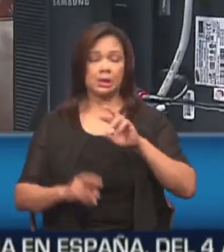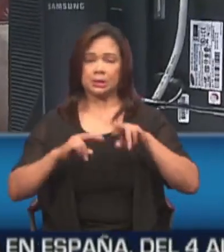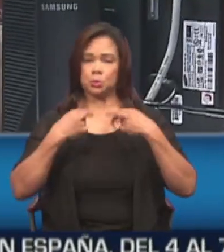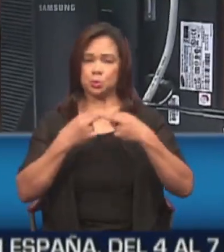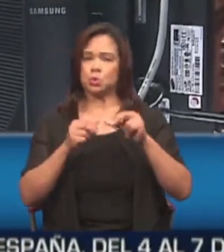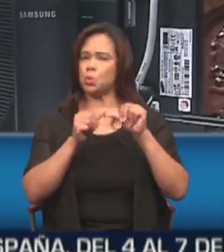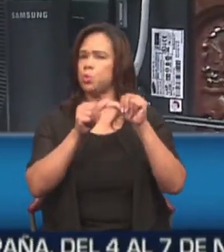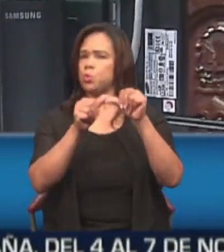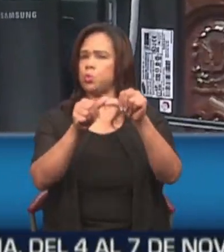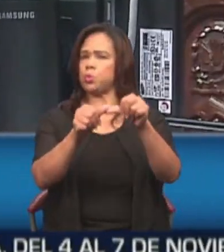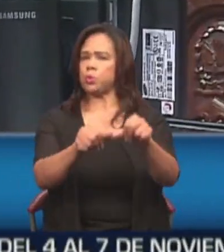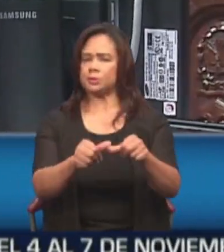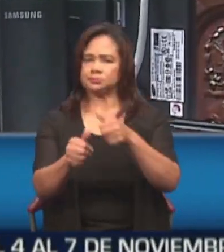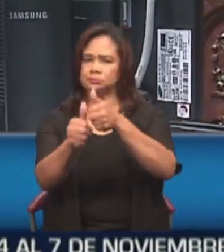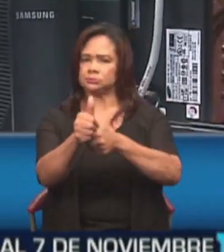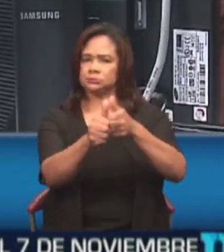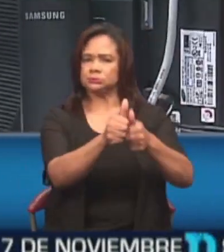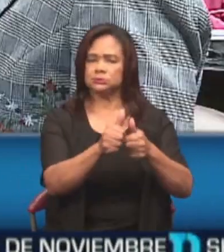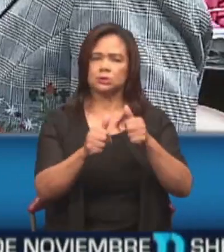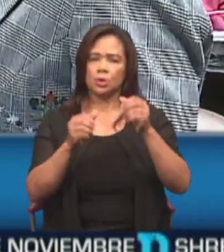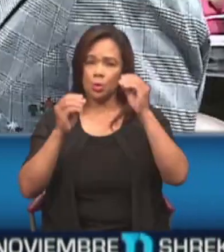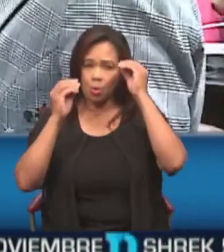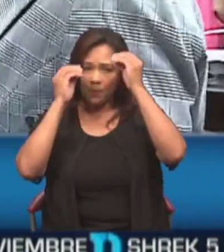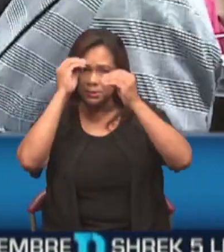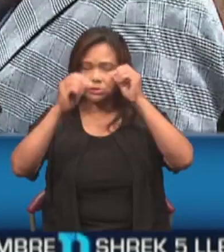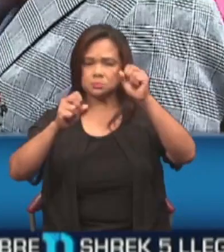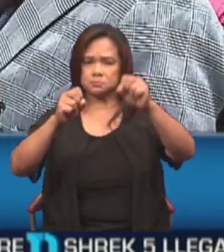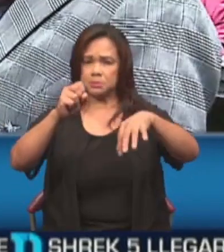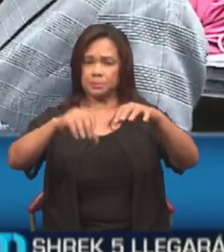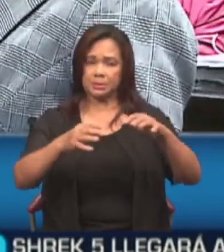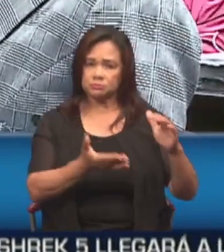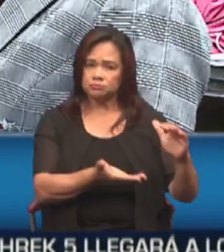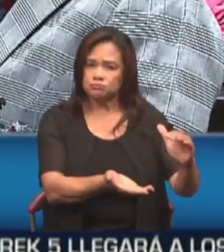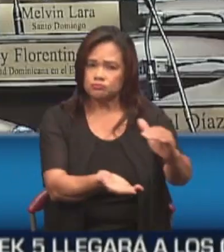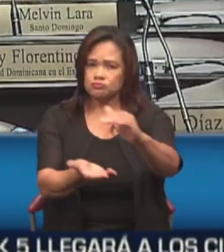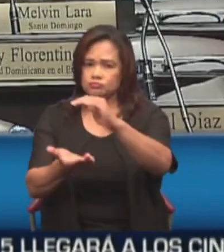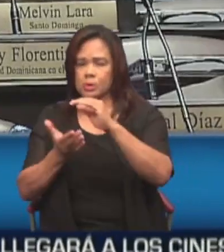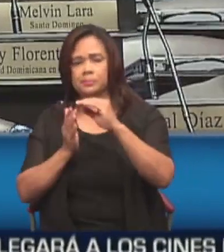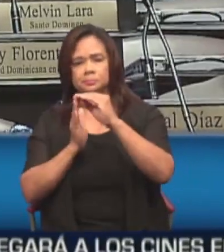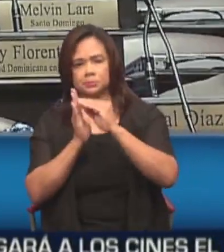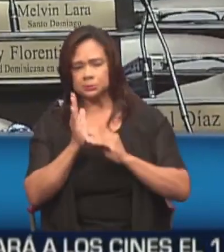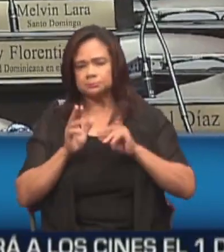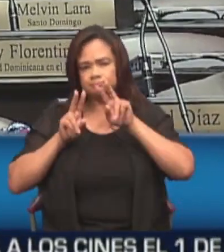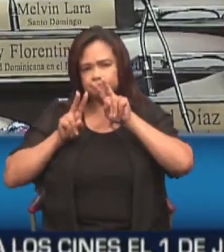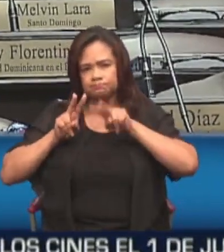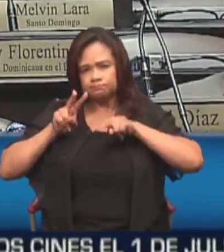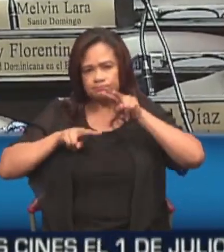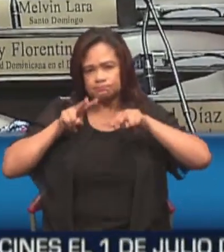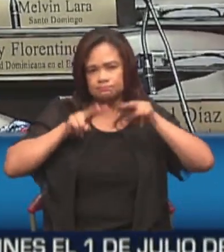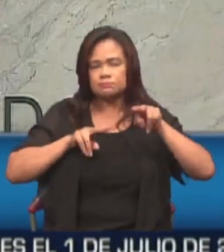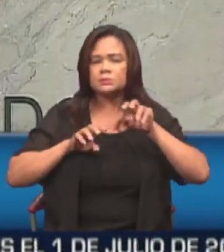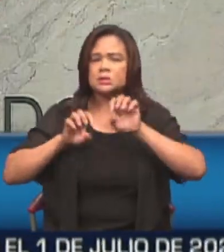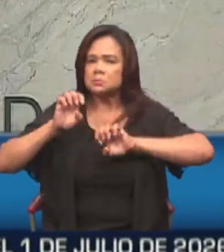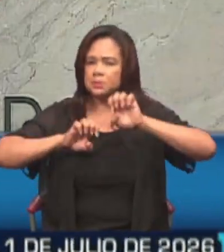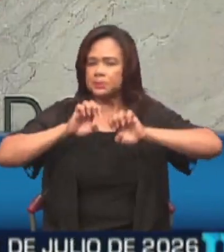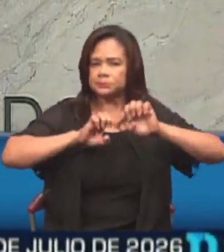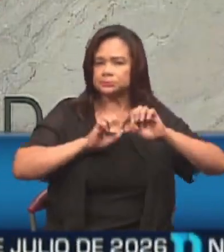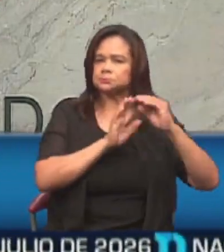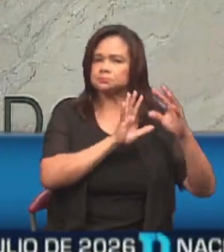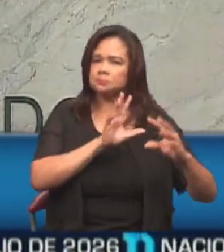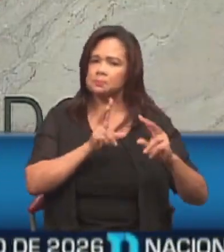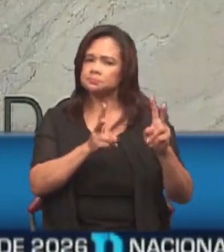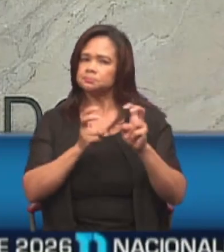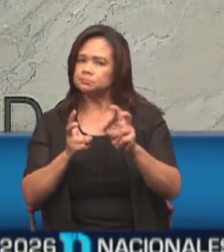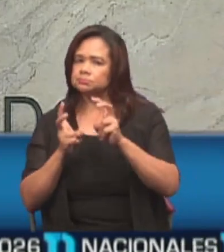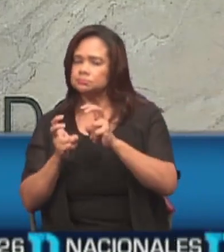permanente y que cada una de las observaciones presentadas serán ponderadas por los legisladores de lo que pueden